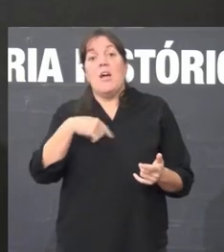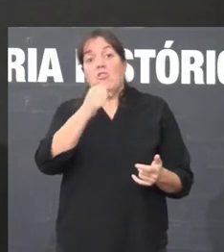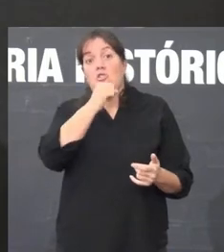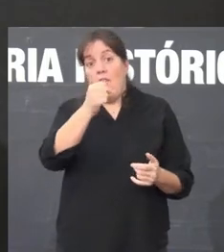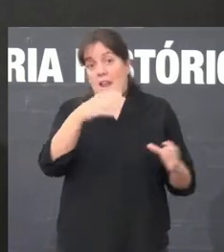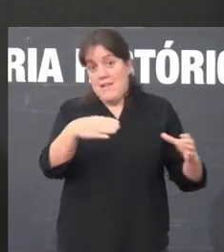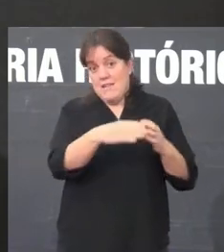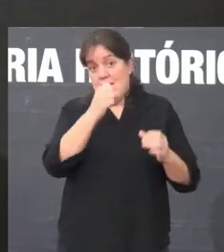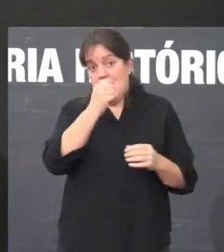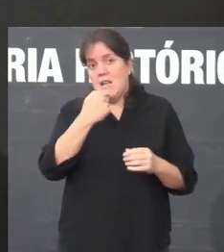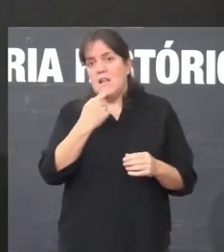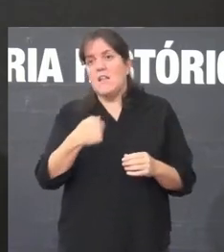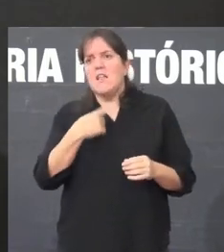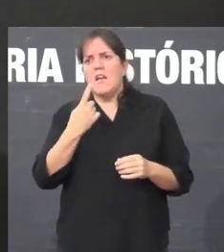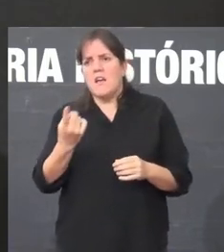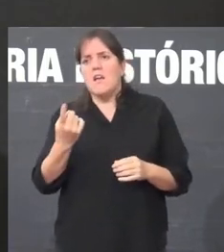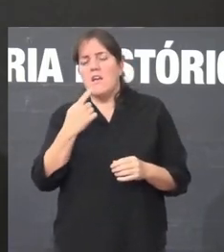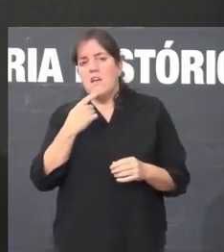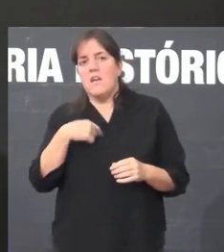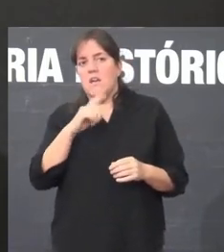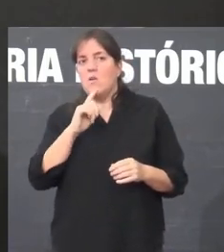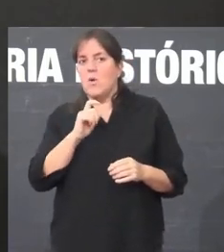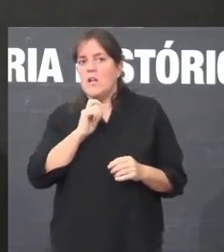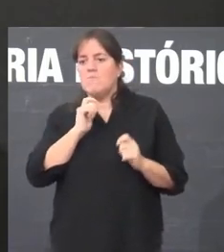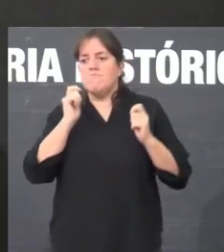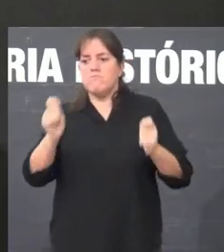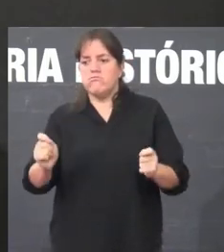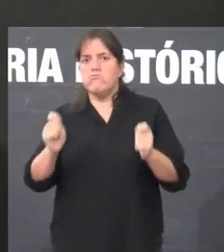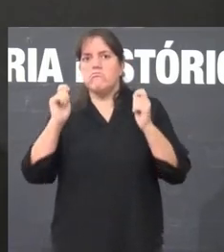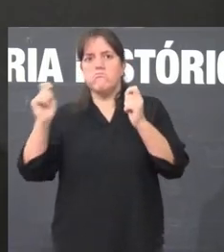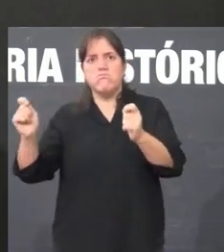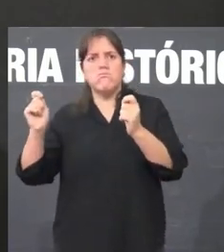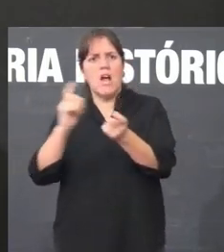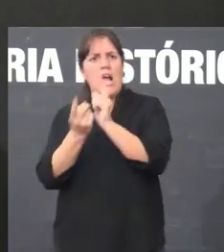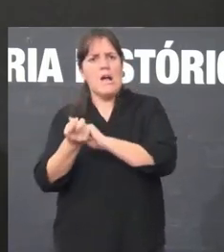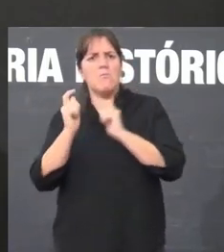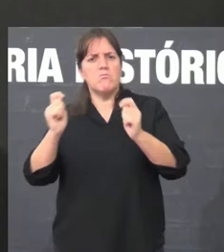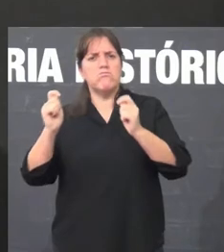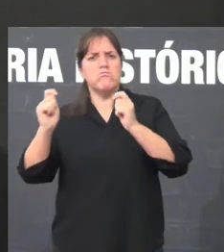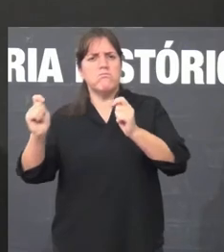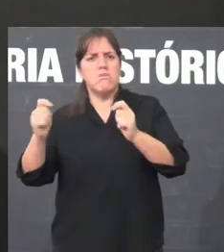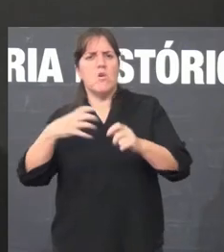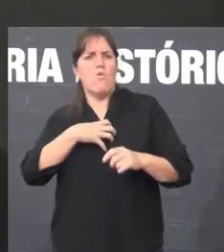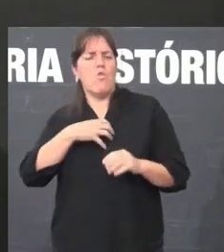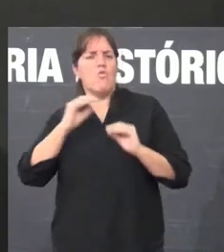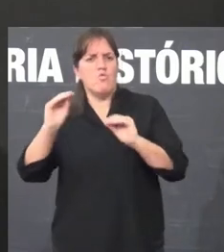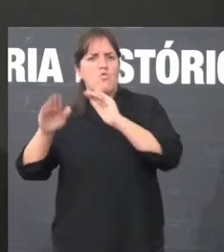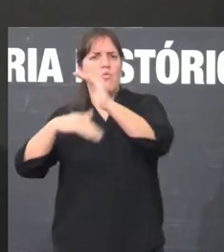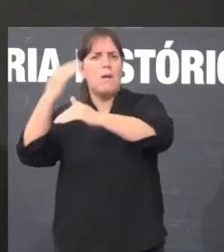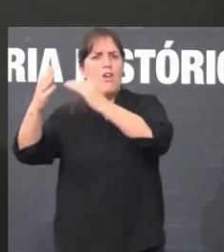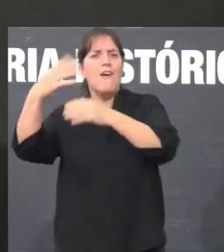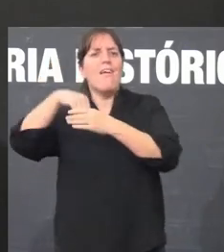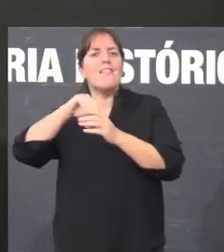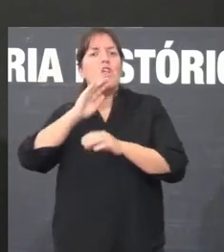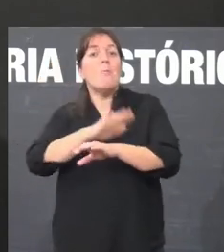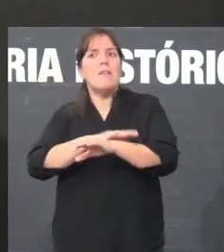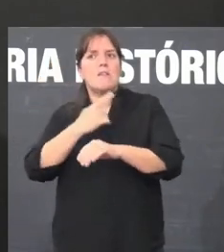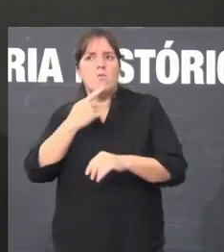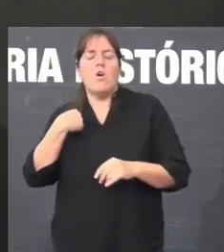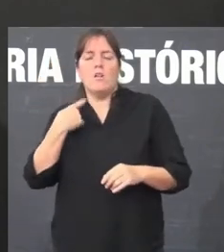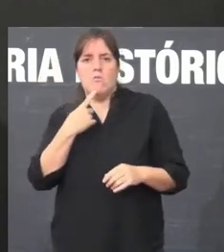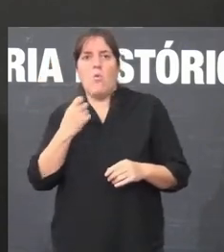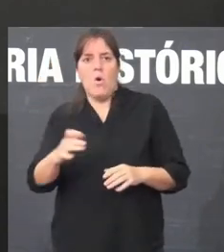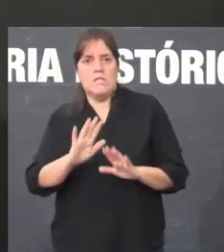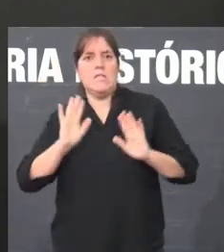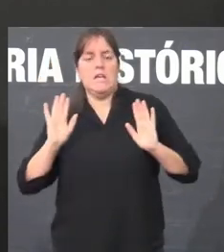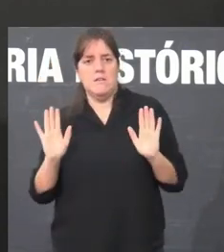que encuentran dificultades para el nombramiento de cargos inferiores, ¿no?, dentro de los ministerios. Y luego